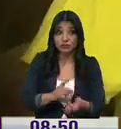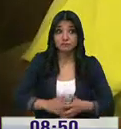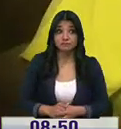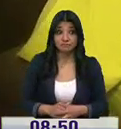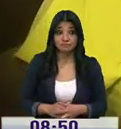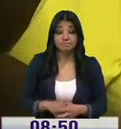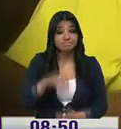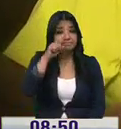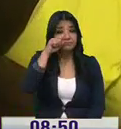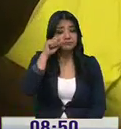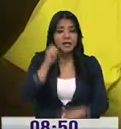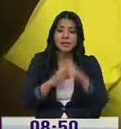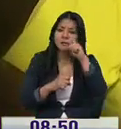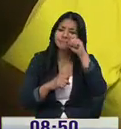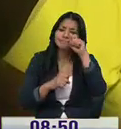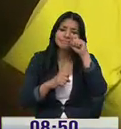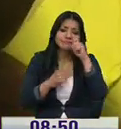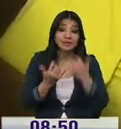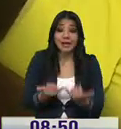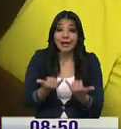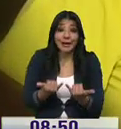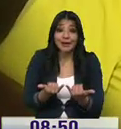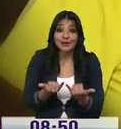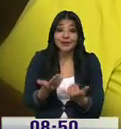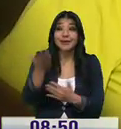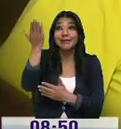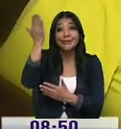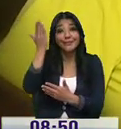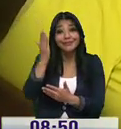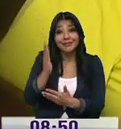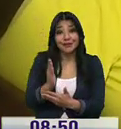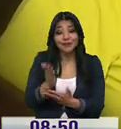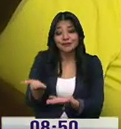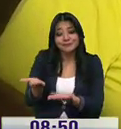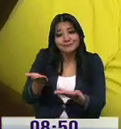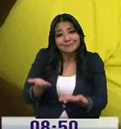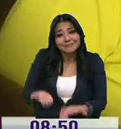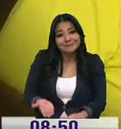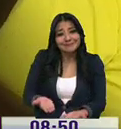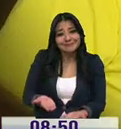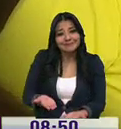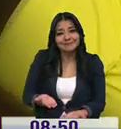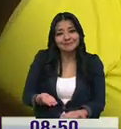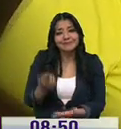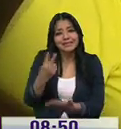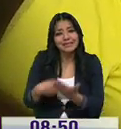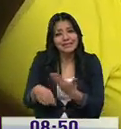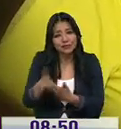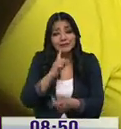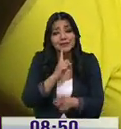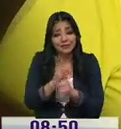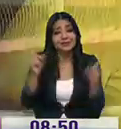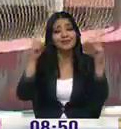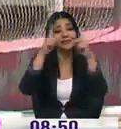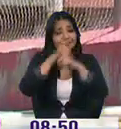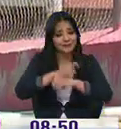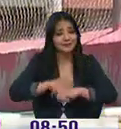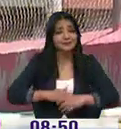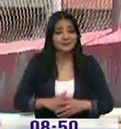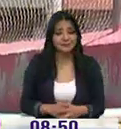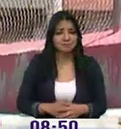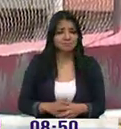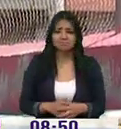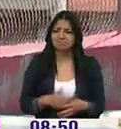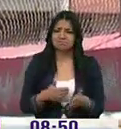Ahora ya, yo sé que Dios me ha mandado por algo duro. Eso no impide